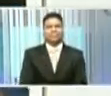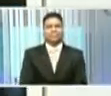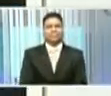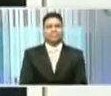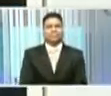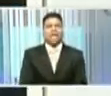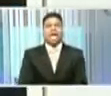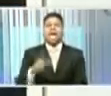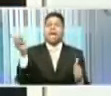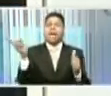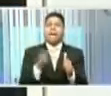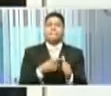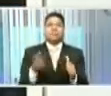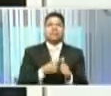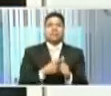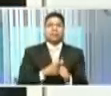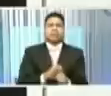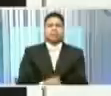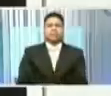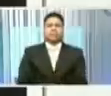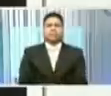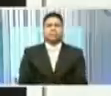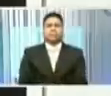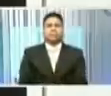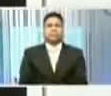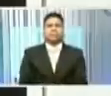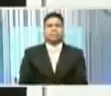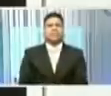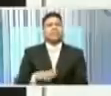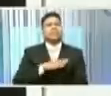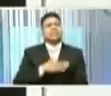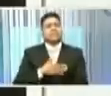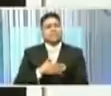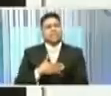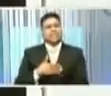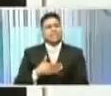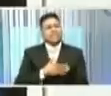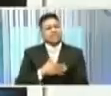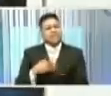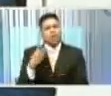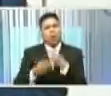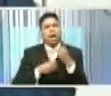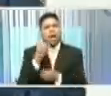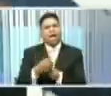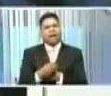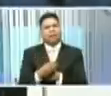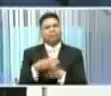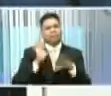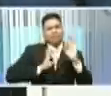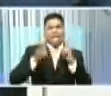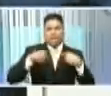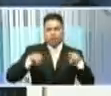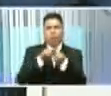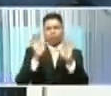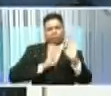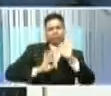La primera, yo quiero que me hagan una caracterización histórica